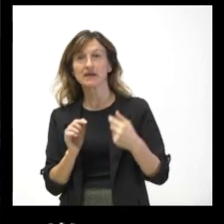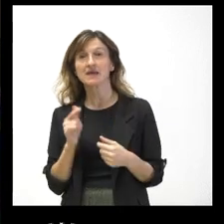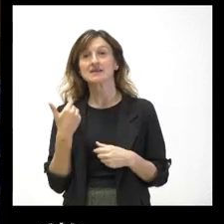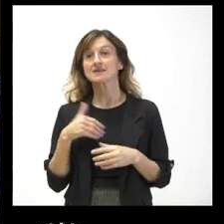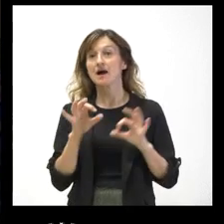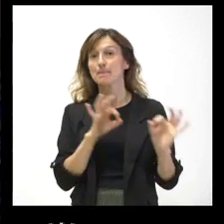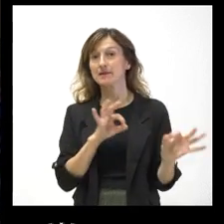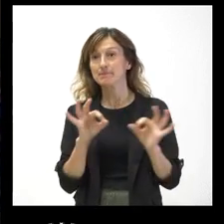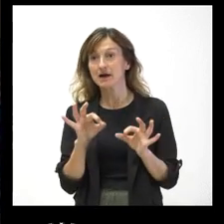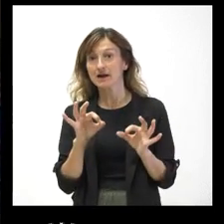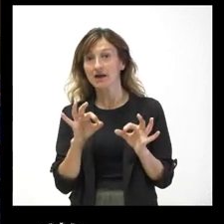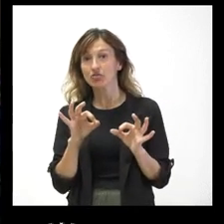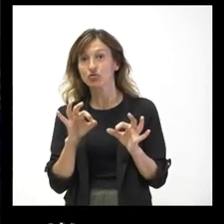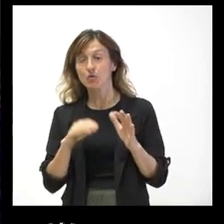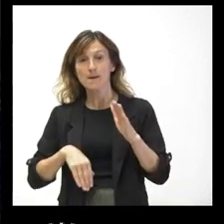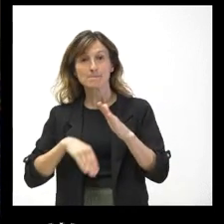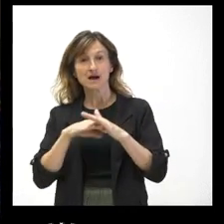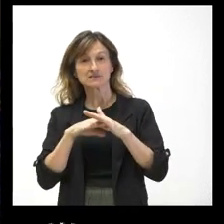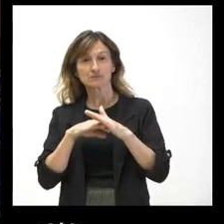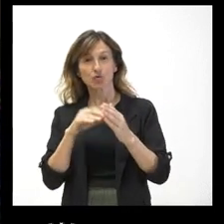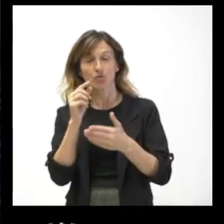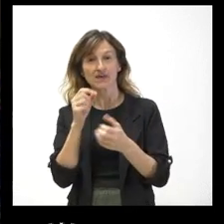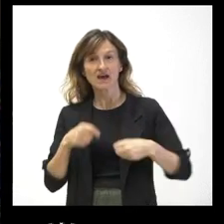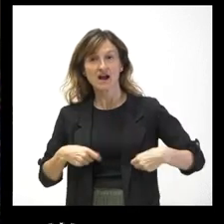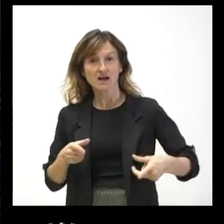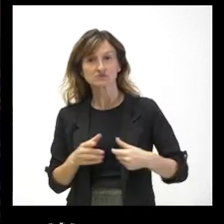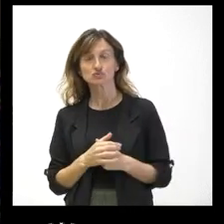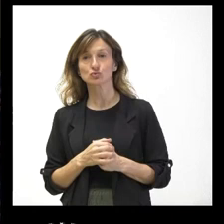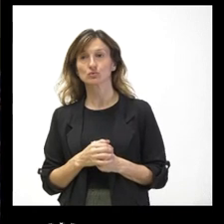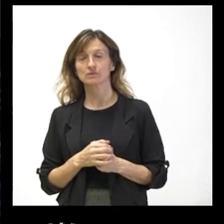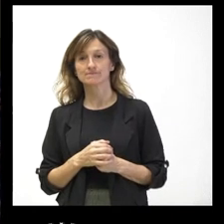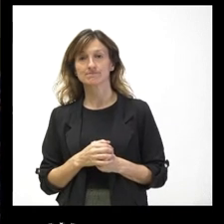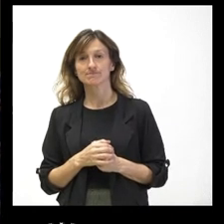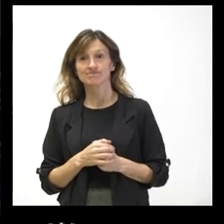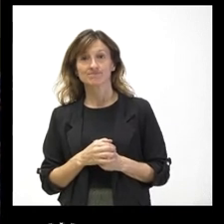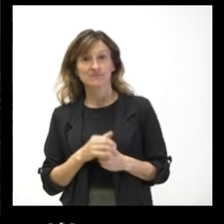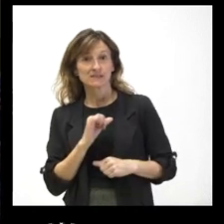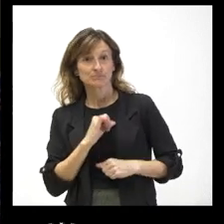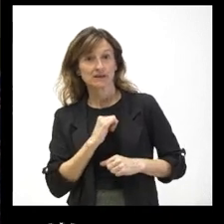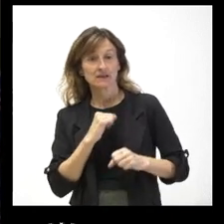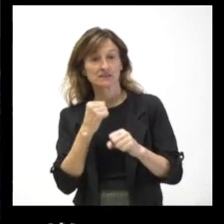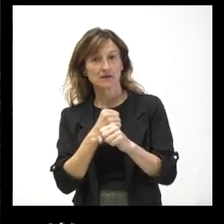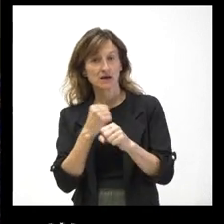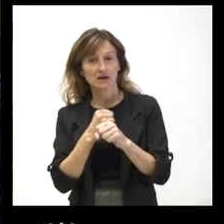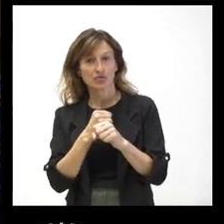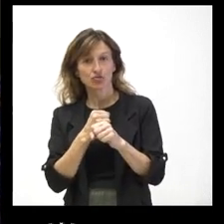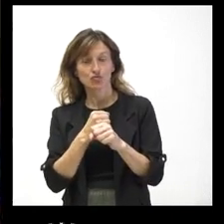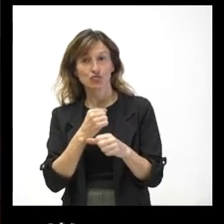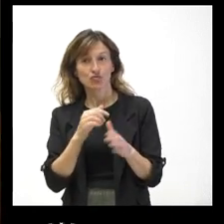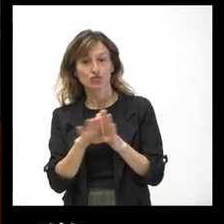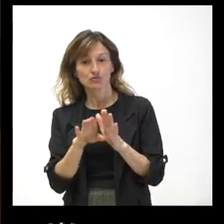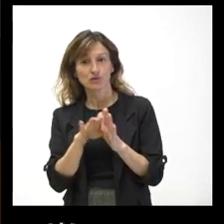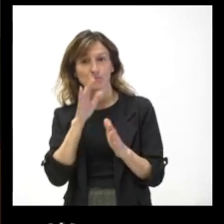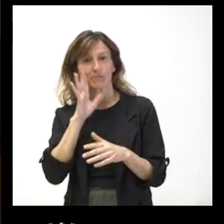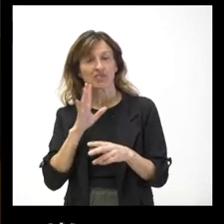preparado ese techo de gasto y insistiendo si esperan seguir trabajando Después de que vox